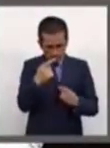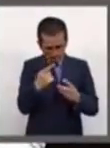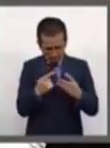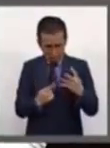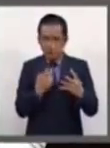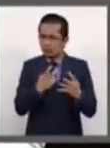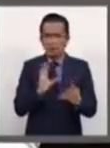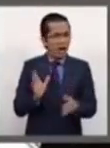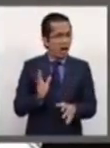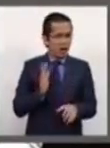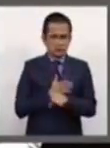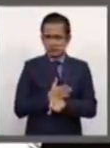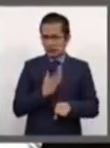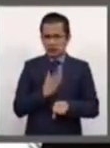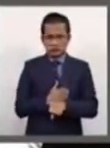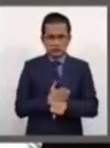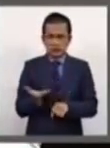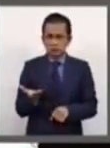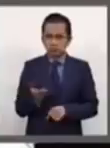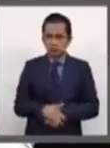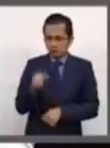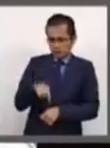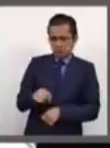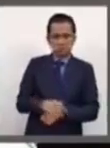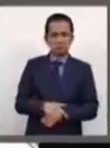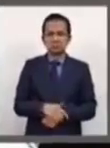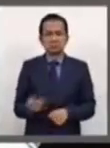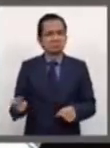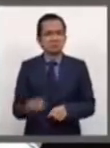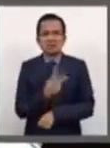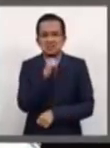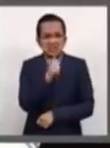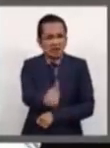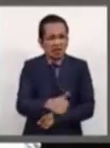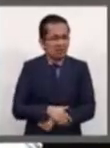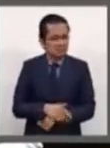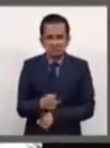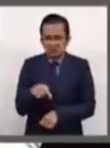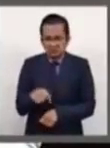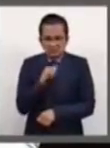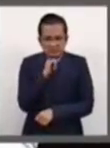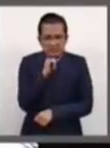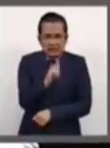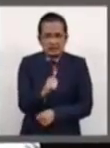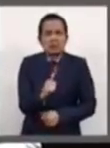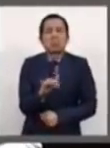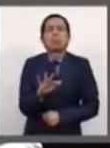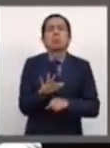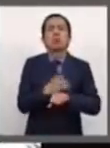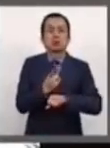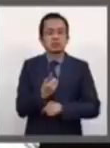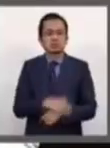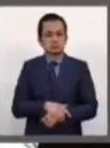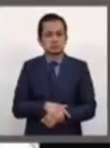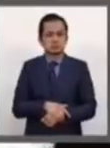países hay castigo. Y aquí no pasa nada. Y no pasa nada porque